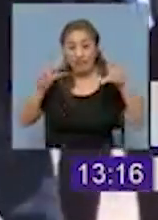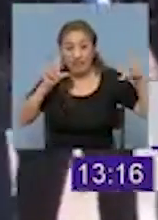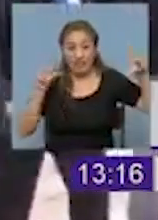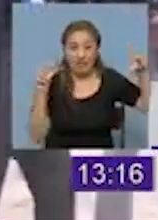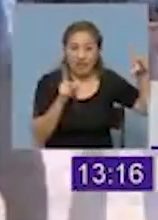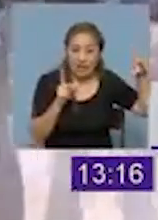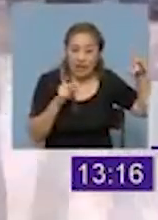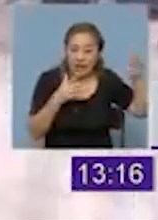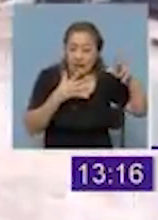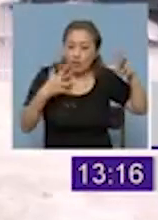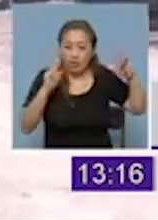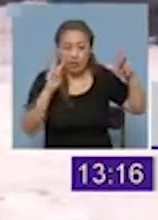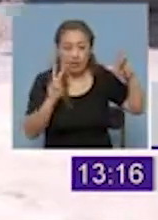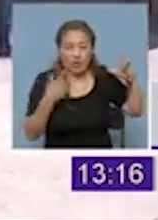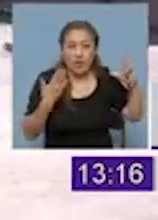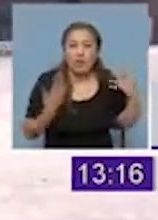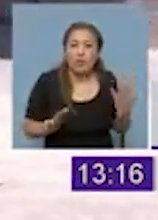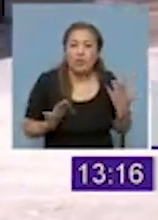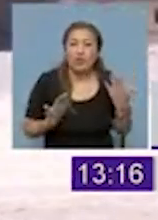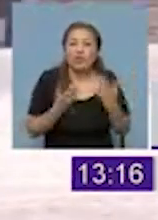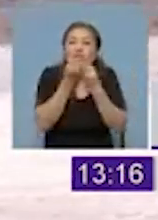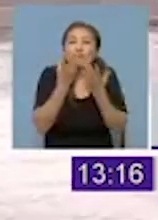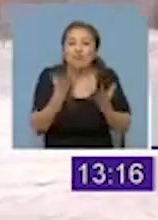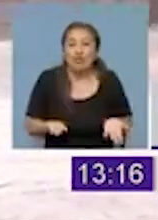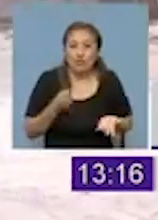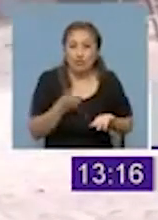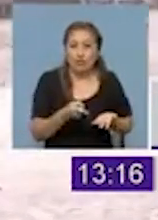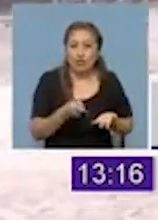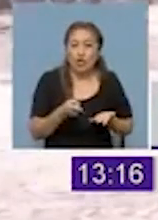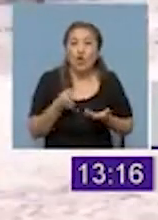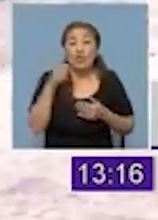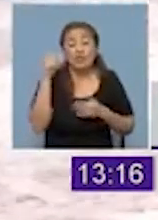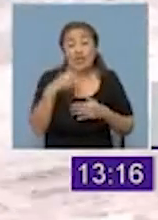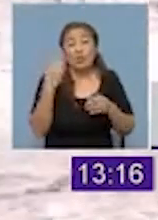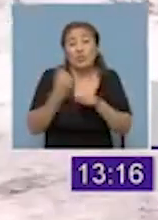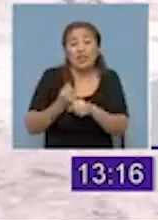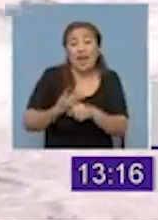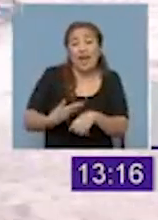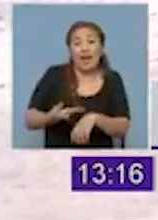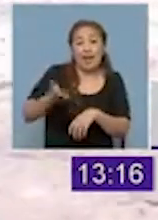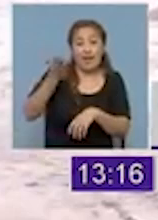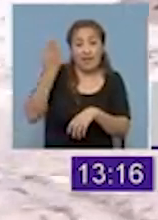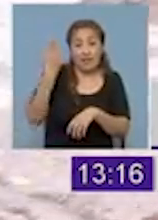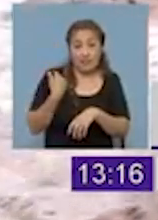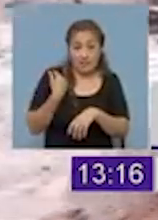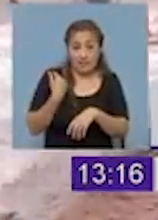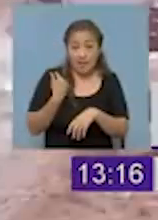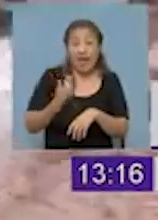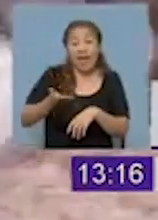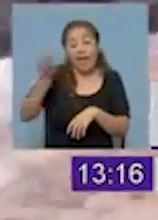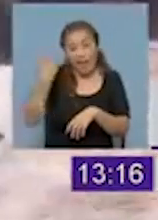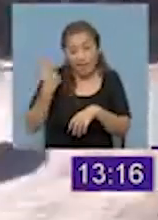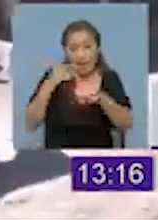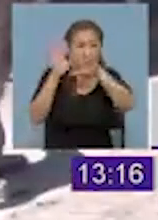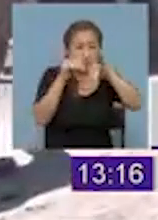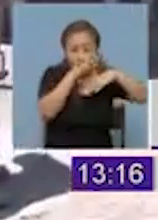magnitud de la obra nos permite ver realmente una obra fantástica en que siete obra hubiese estado hecha este antes de lo